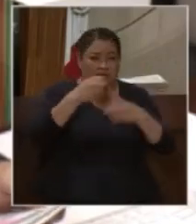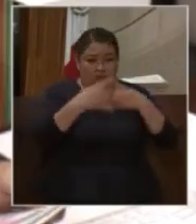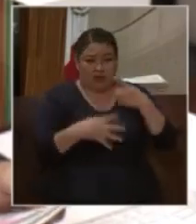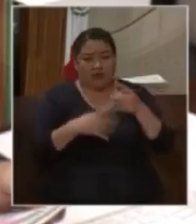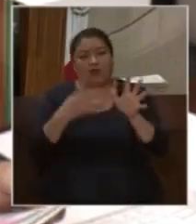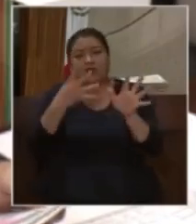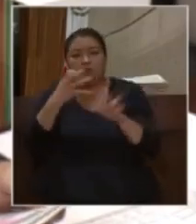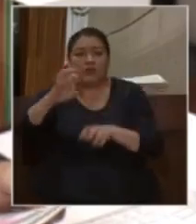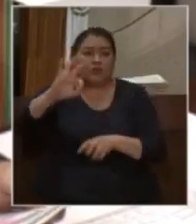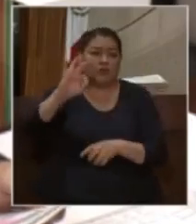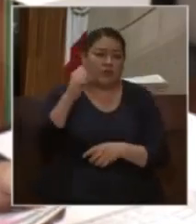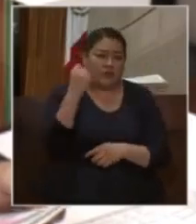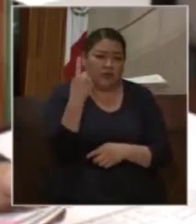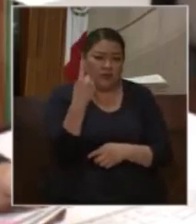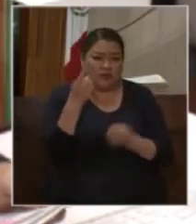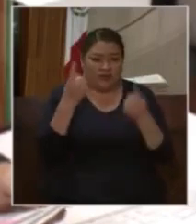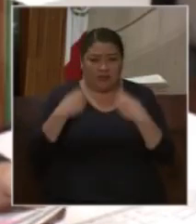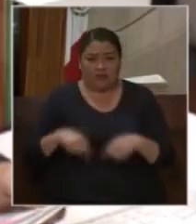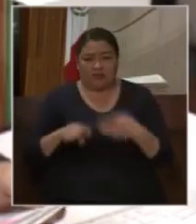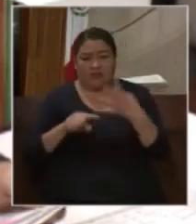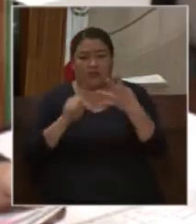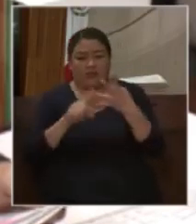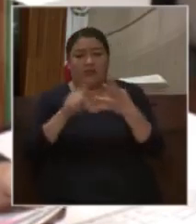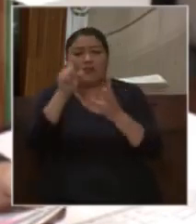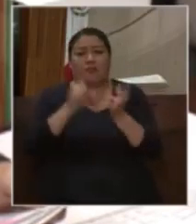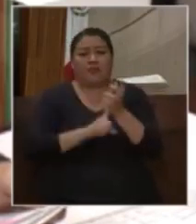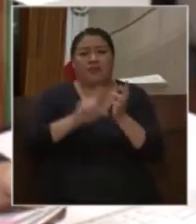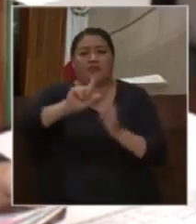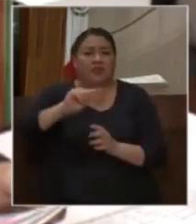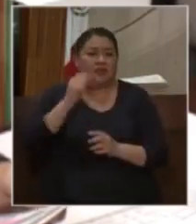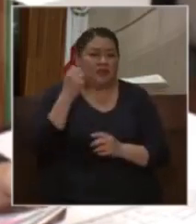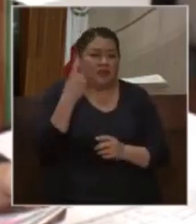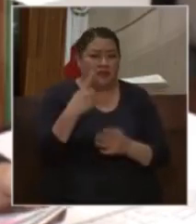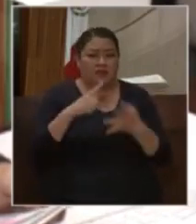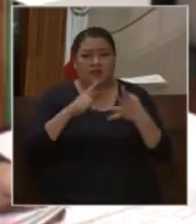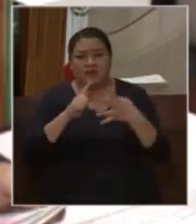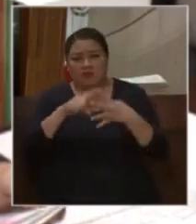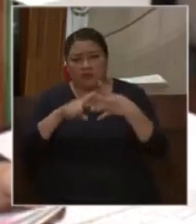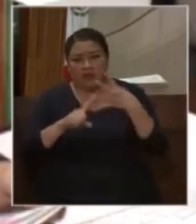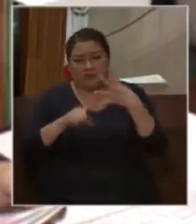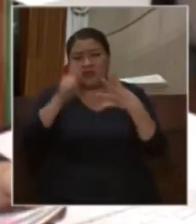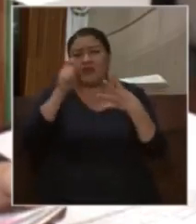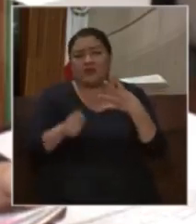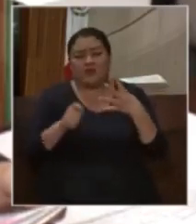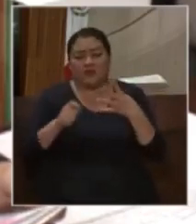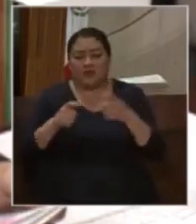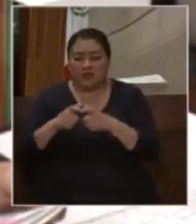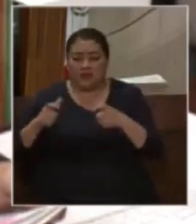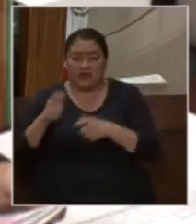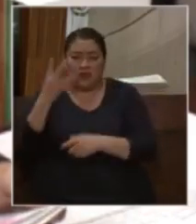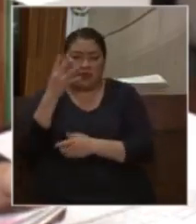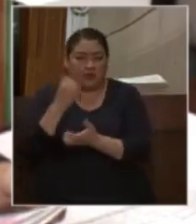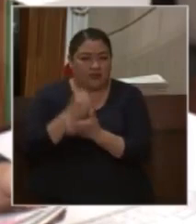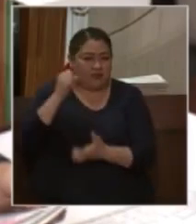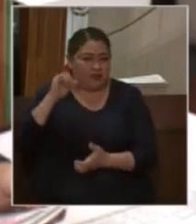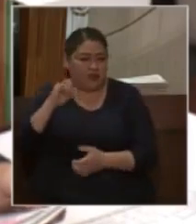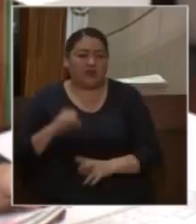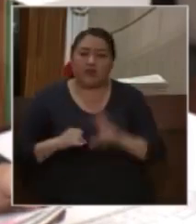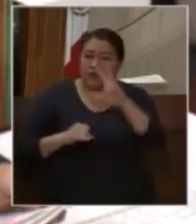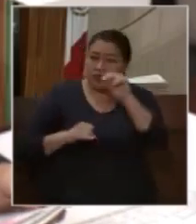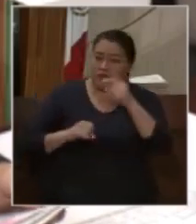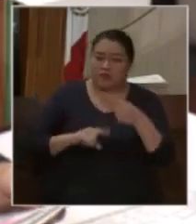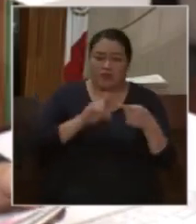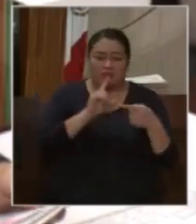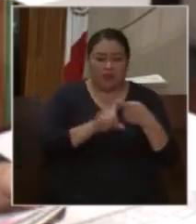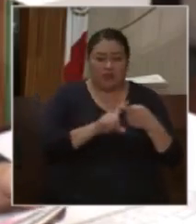acumulados, 941 y acumulados y 1071 y acumulados fueron aprobados por una mayoría de 4 votos, con el voto en contra de usted,